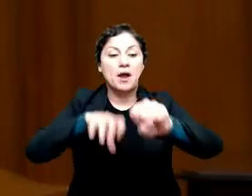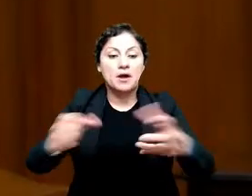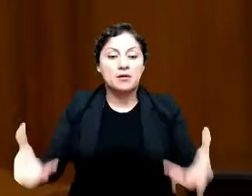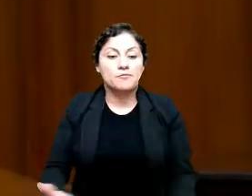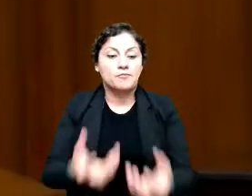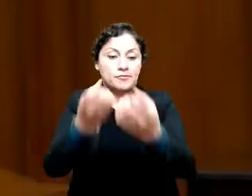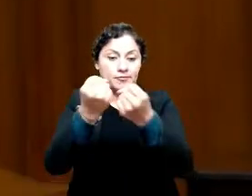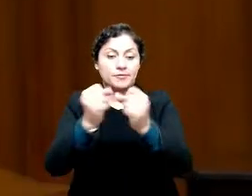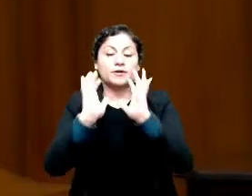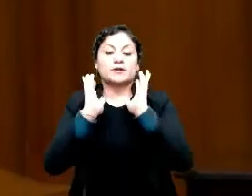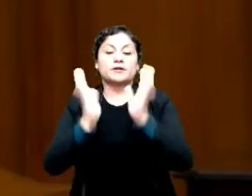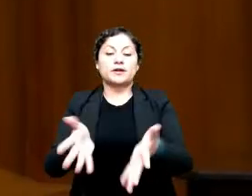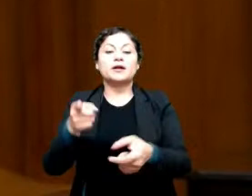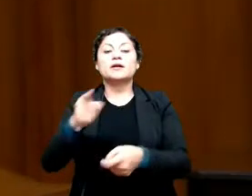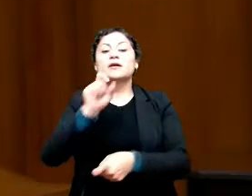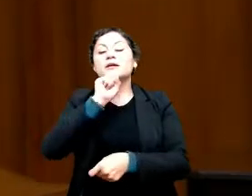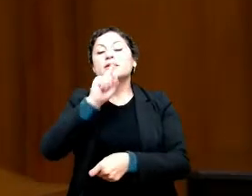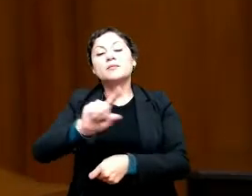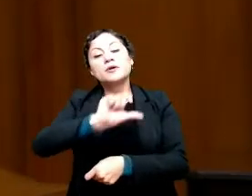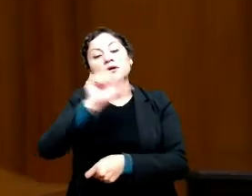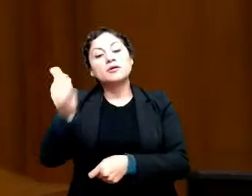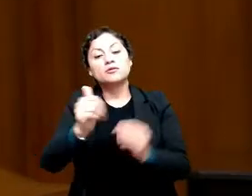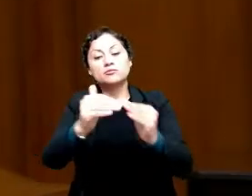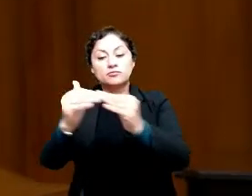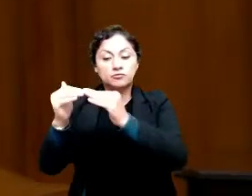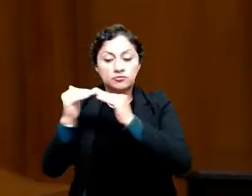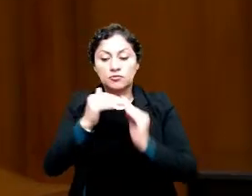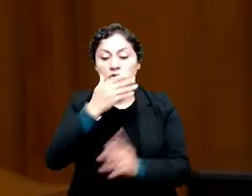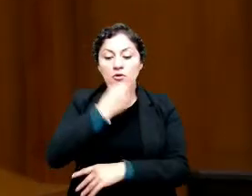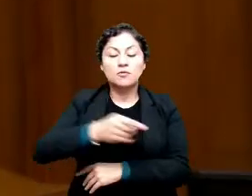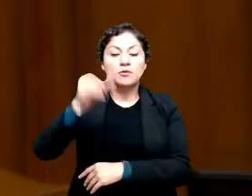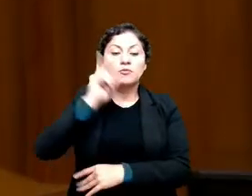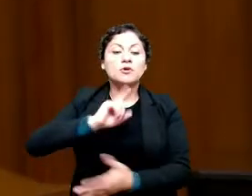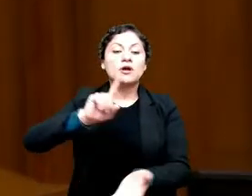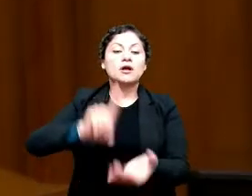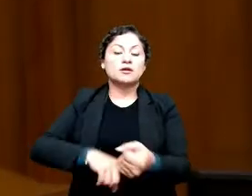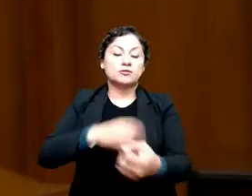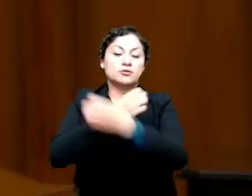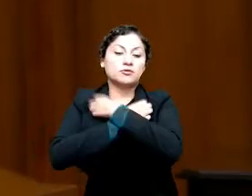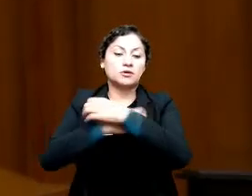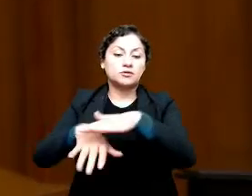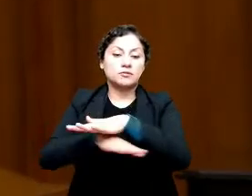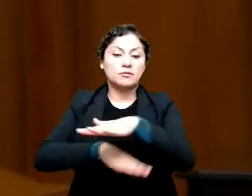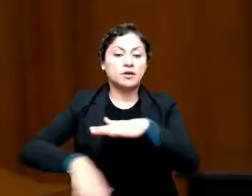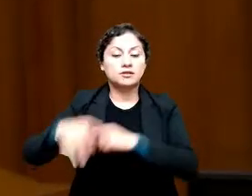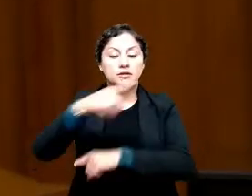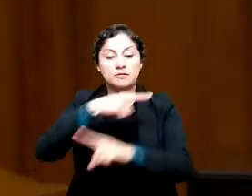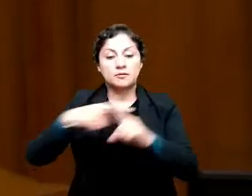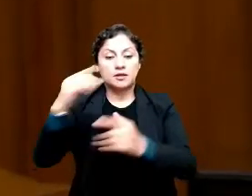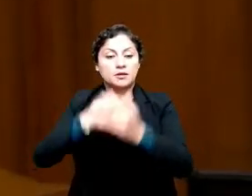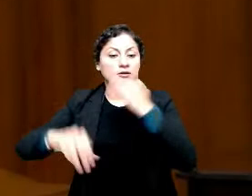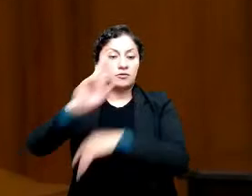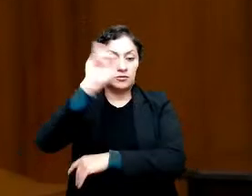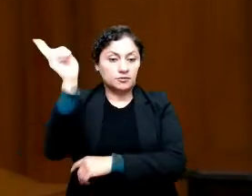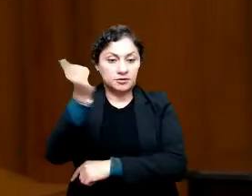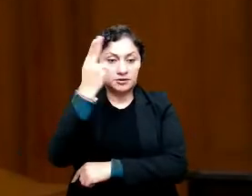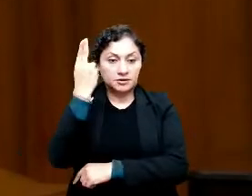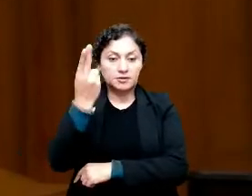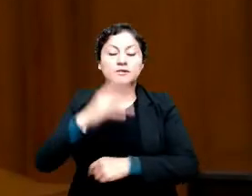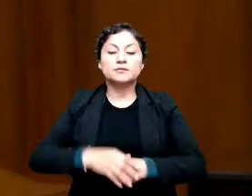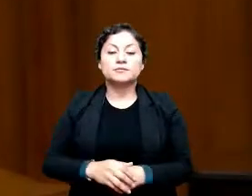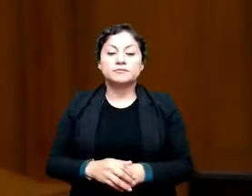materia de igualdad de género en educación básica, media y superior. Para dar continuidad a lo anterior,